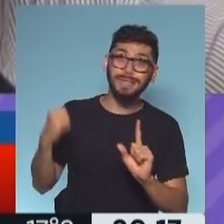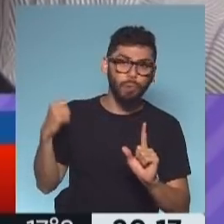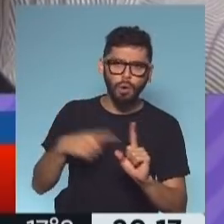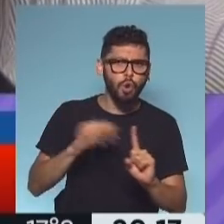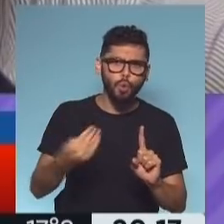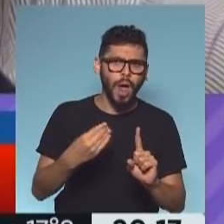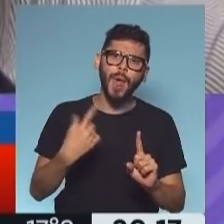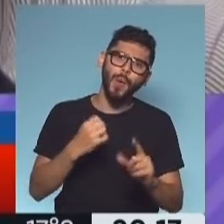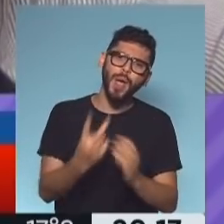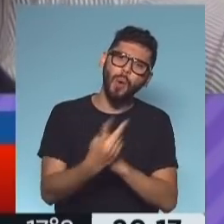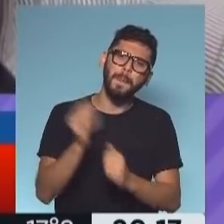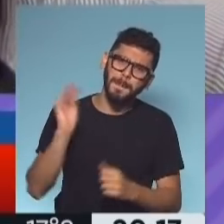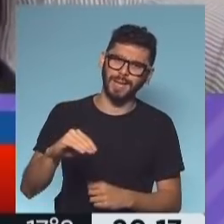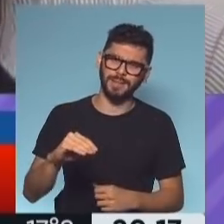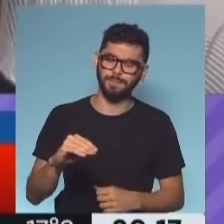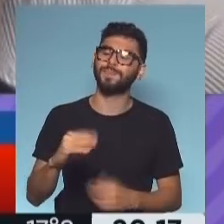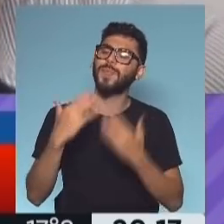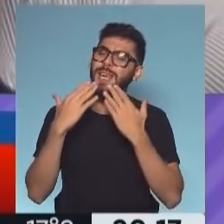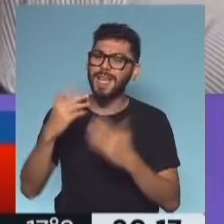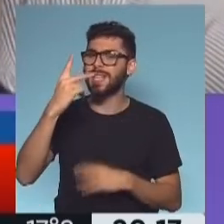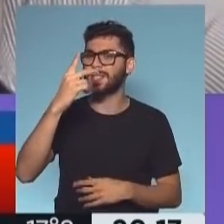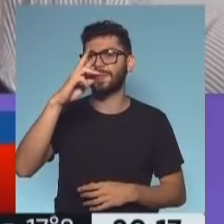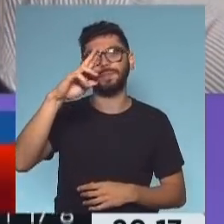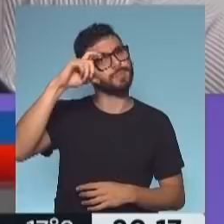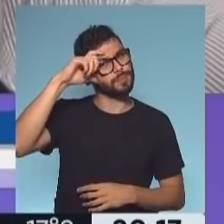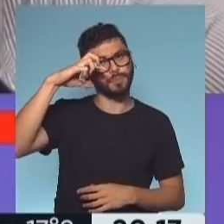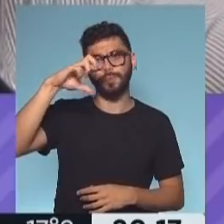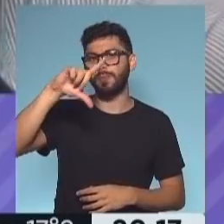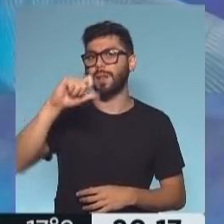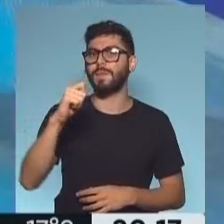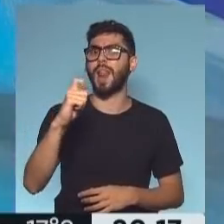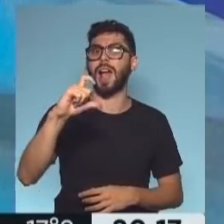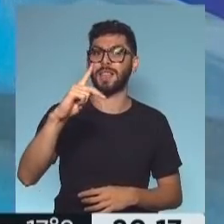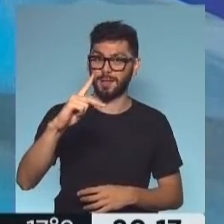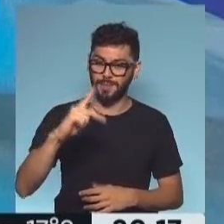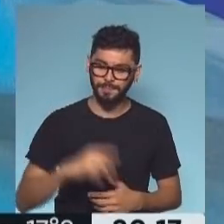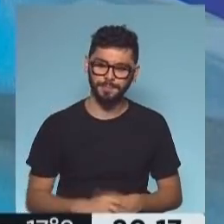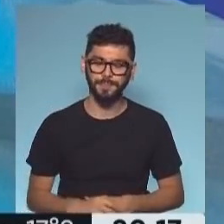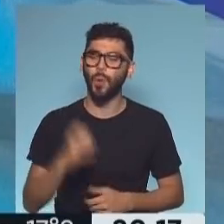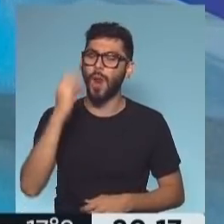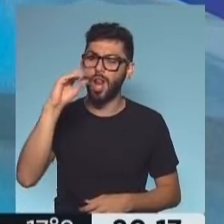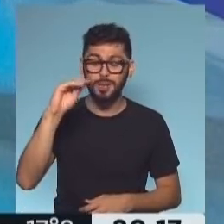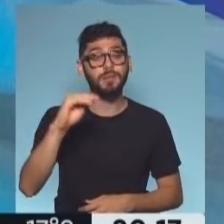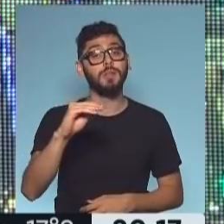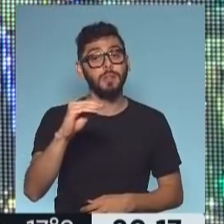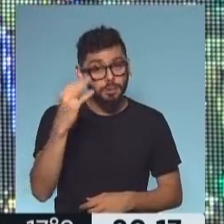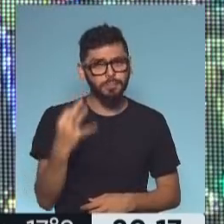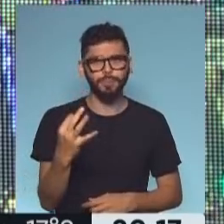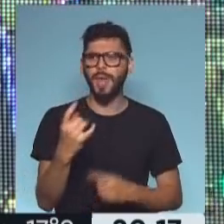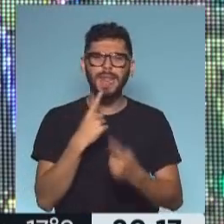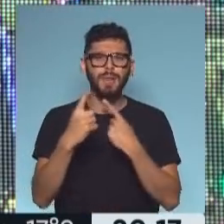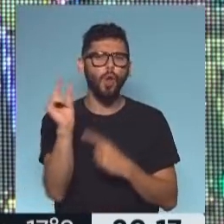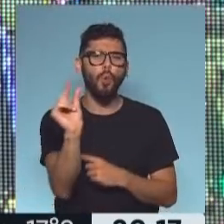Kreplak. Muchas gracias a ustedes. Buenas noches. Y queda claro, lo dijo en algún momento en la